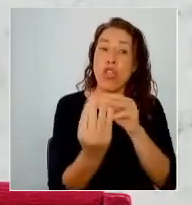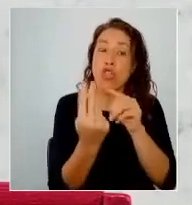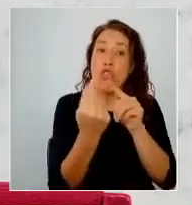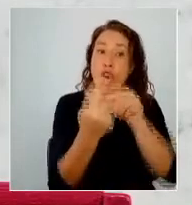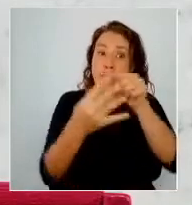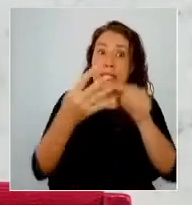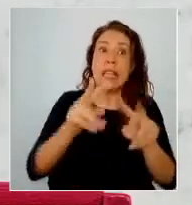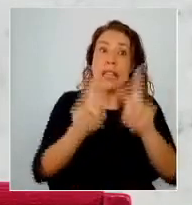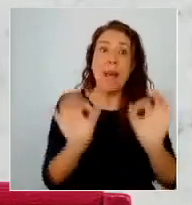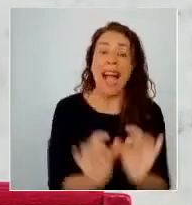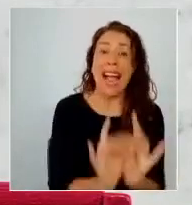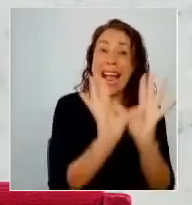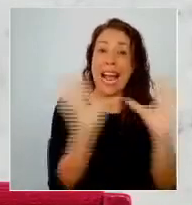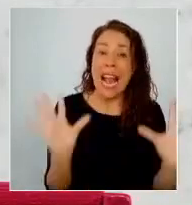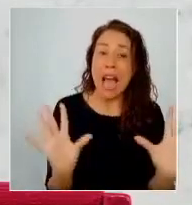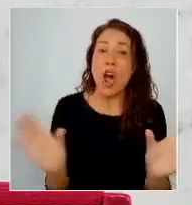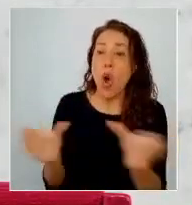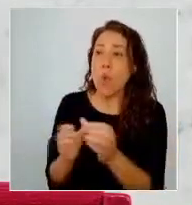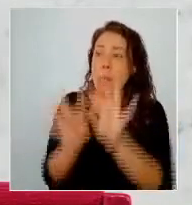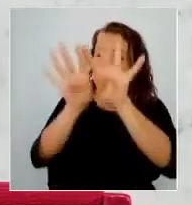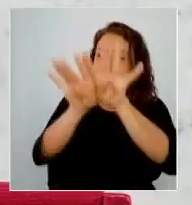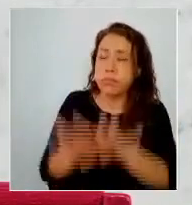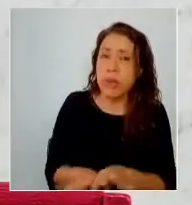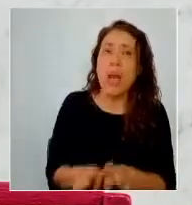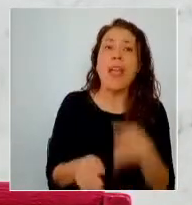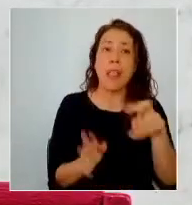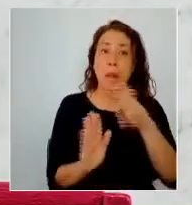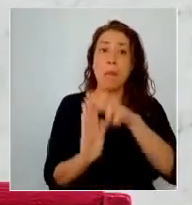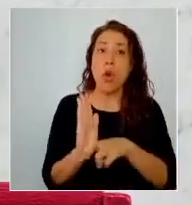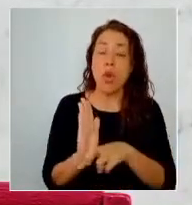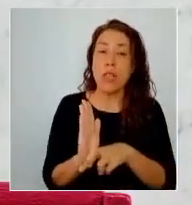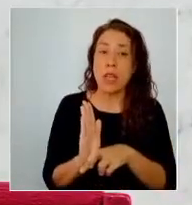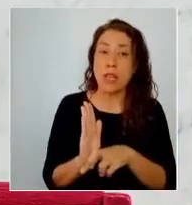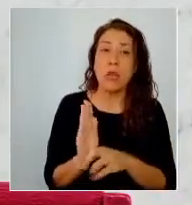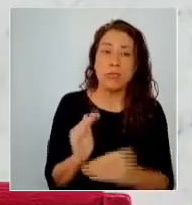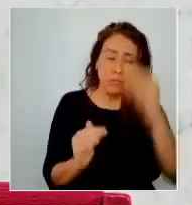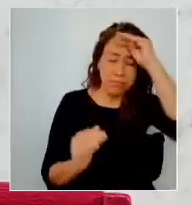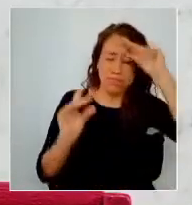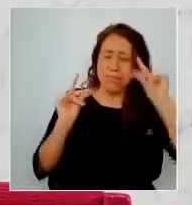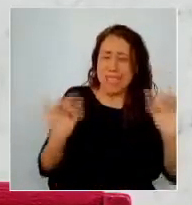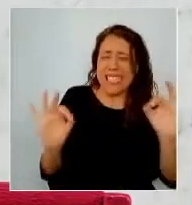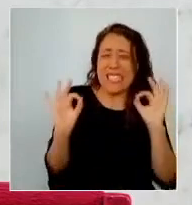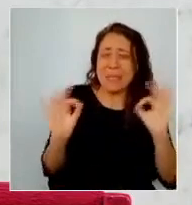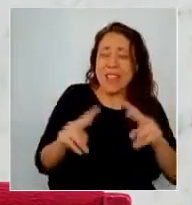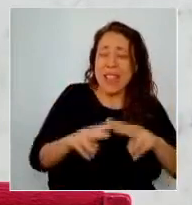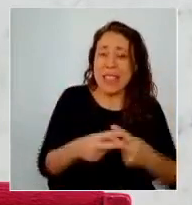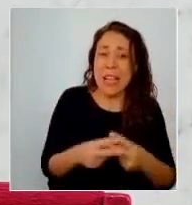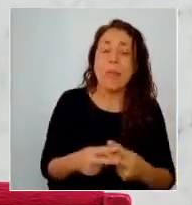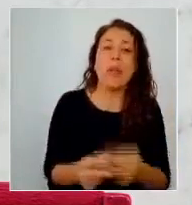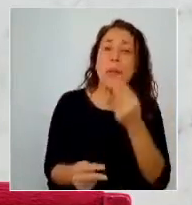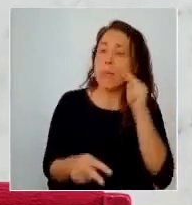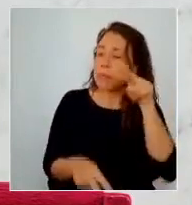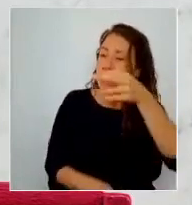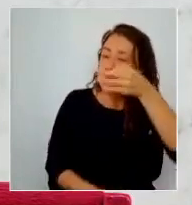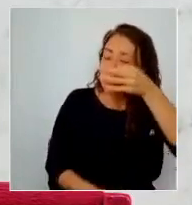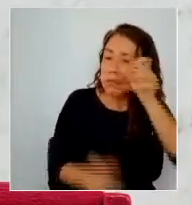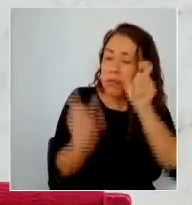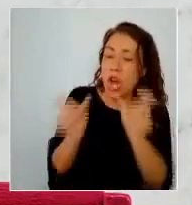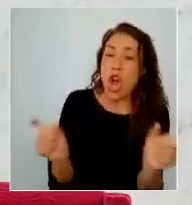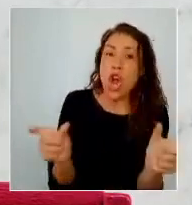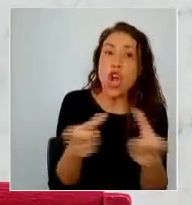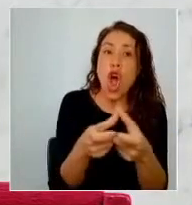un grupo redactor inicial del proyecto de alta calidad técnica y bajo la mirada de un consejo de admisibilidad